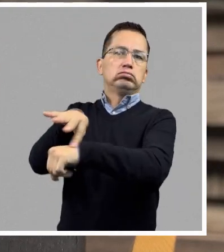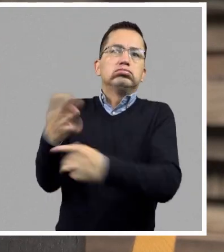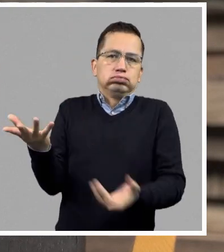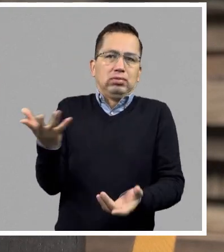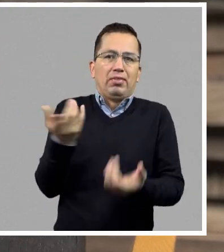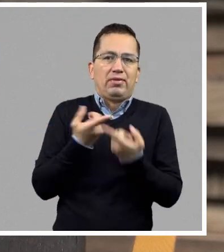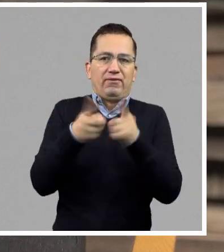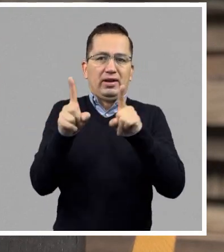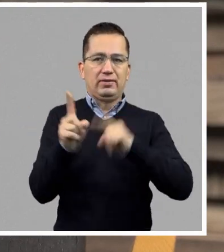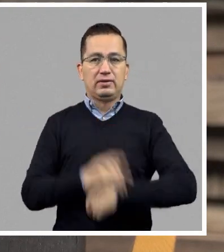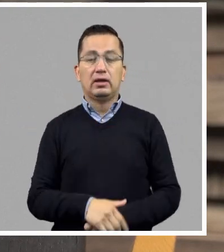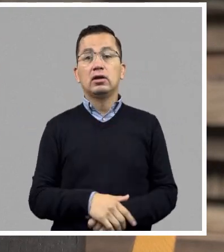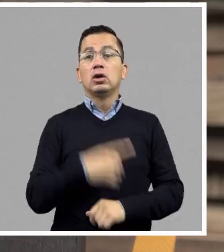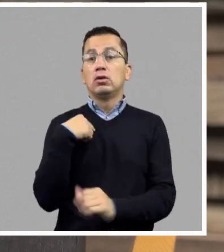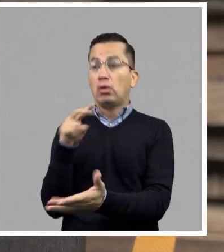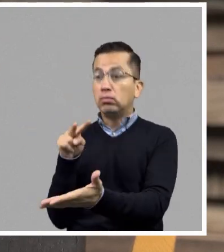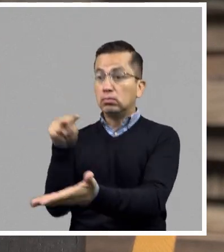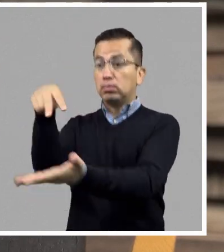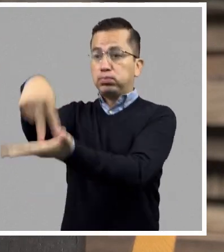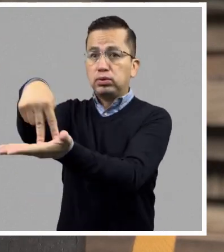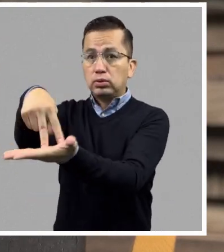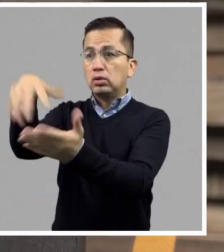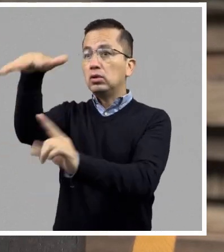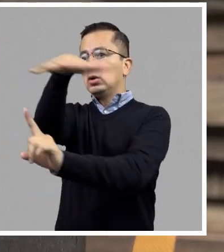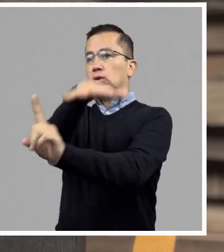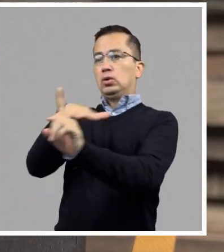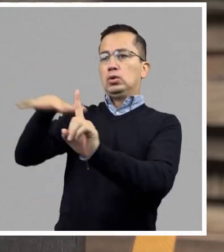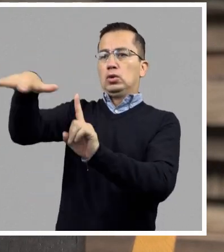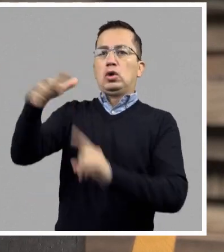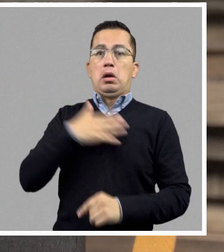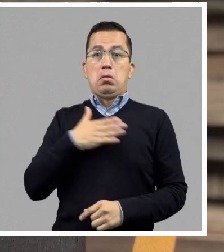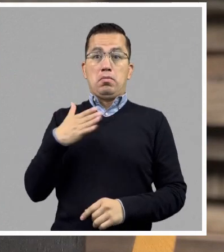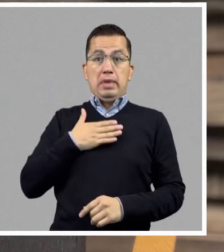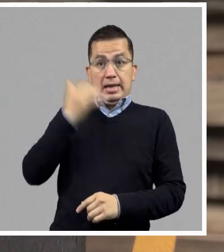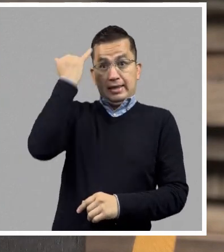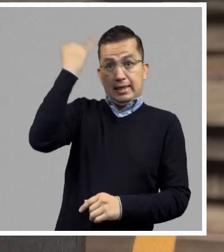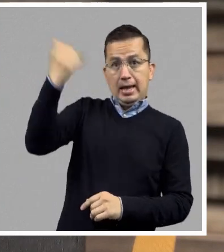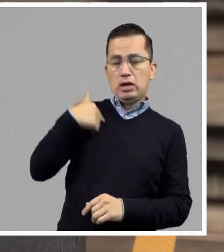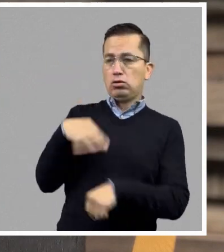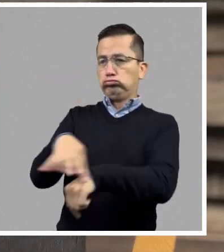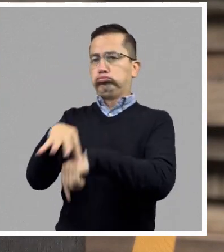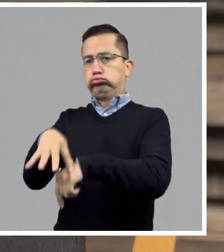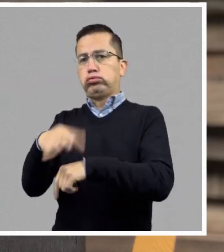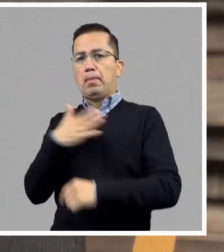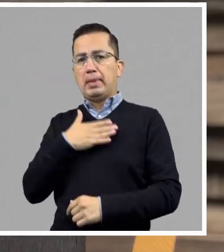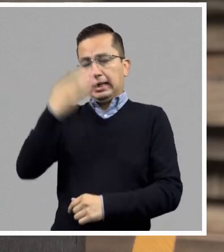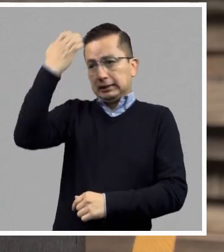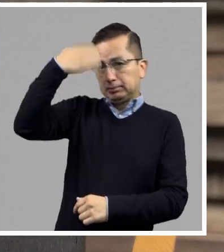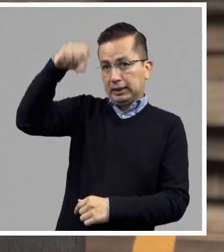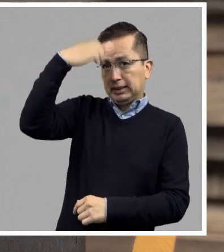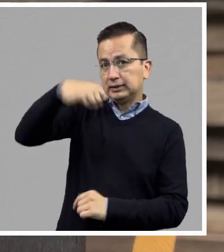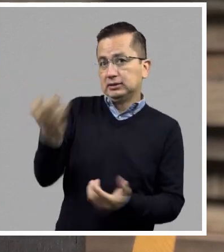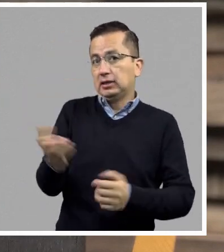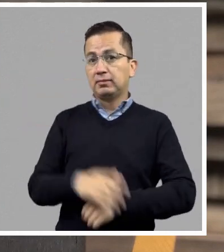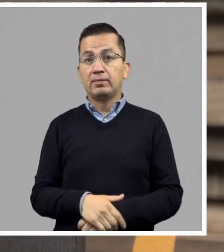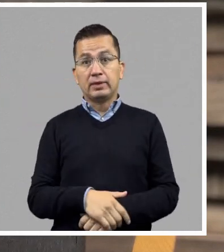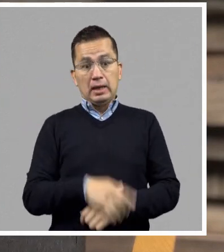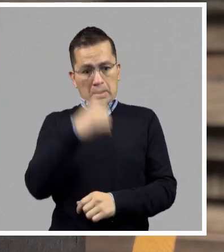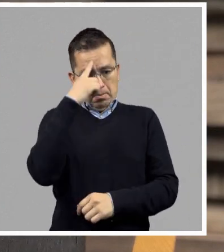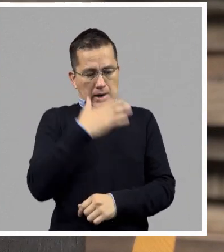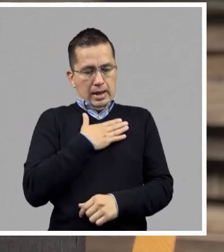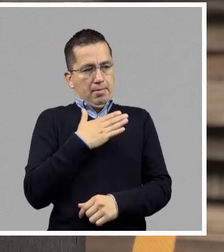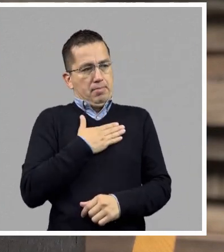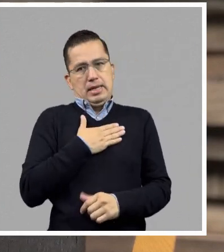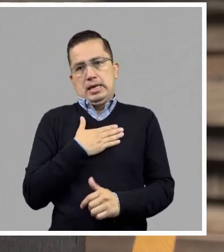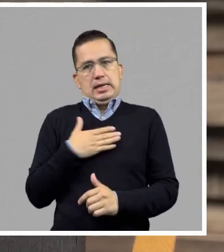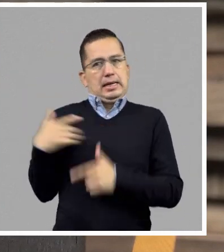lo vemos cómo lo sentimos nuestra idea de ese lugar es un cuento que nos echamos no digo yo entonces a lo mejor el mapa para nuestra generación